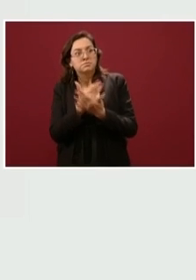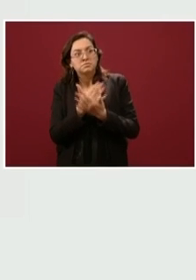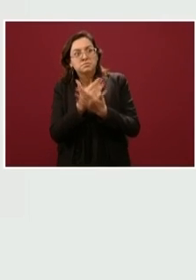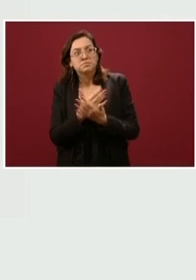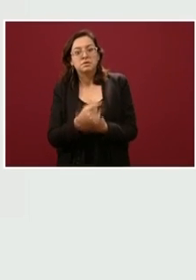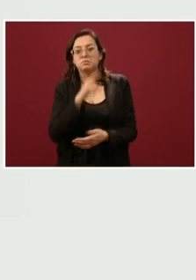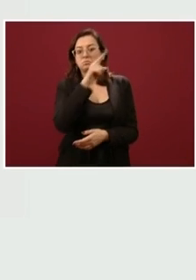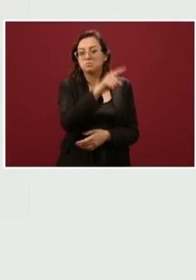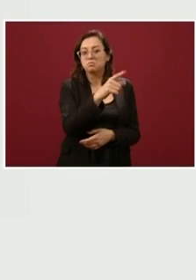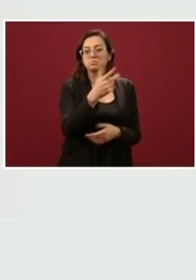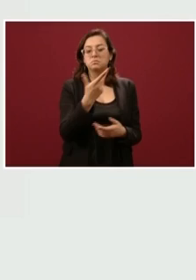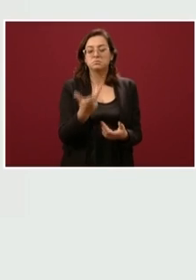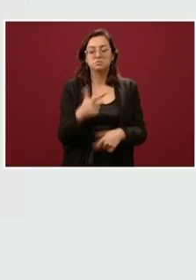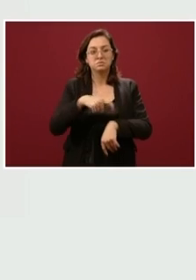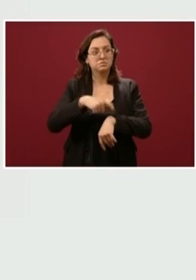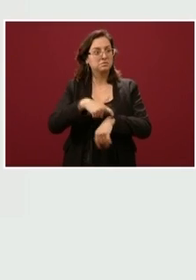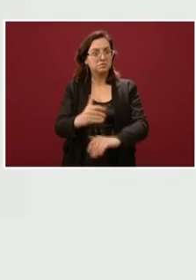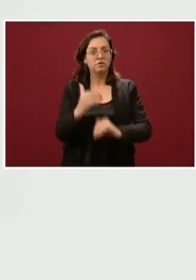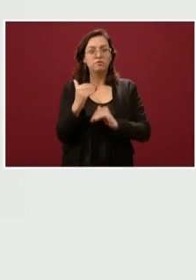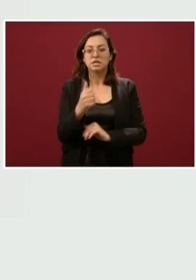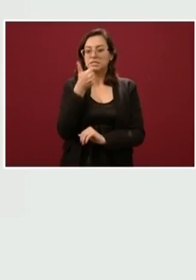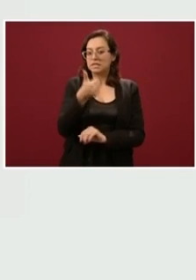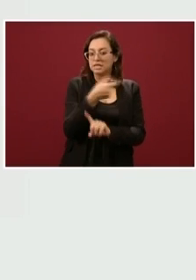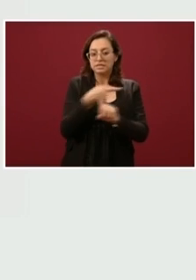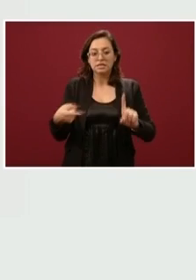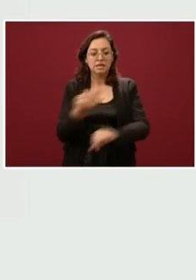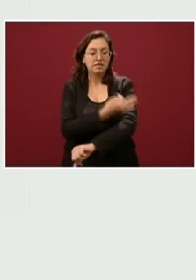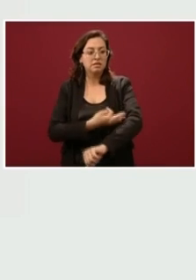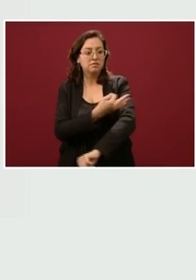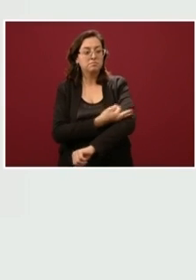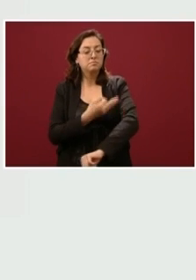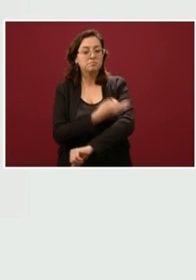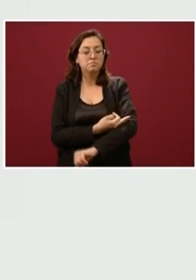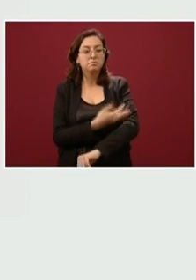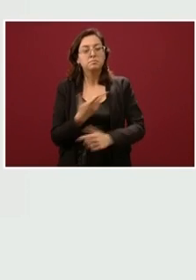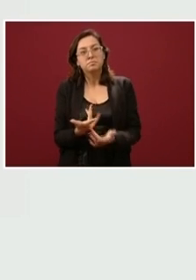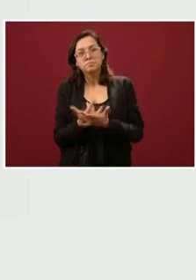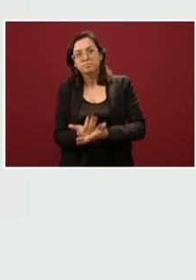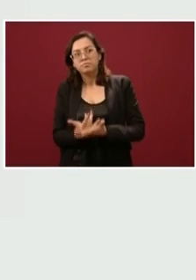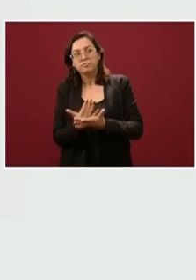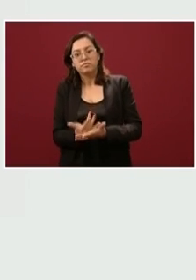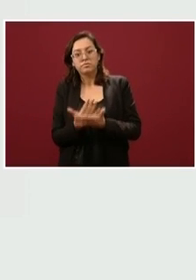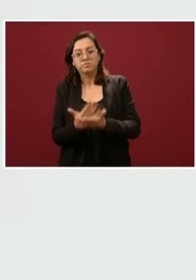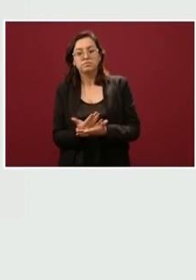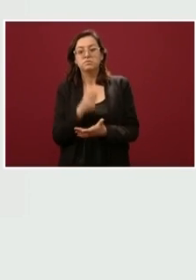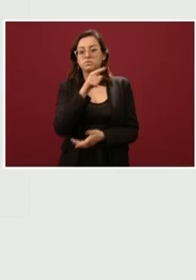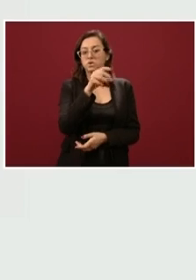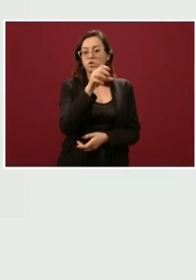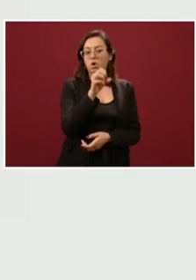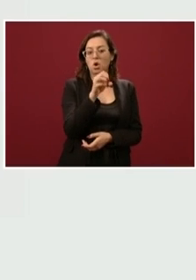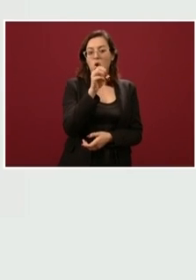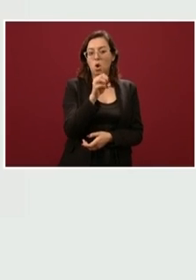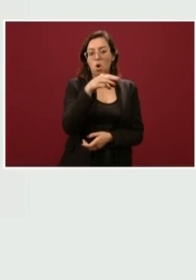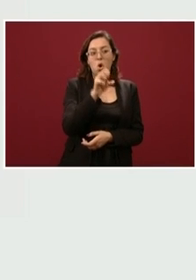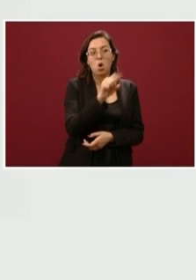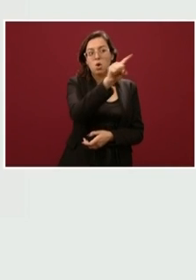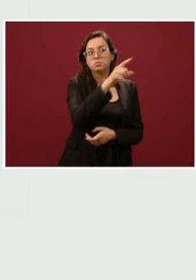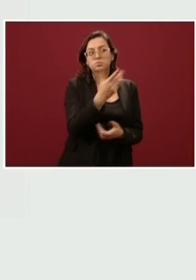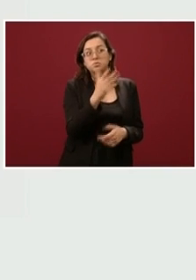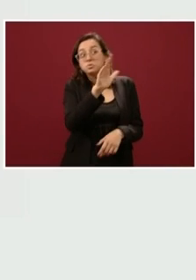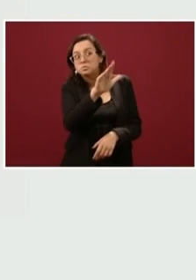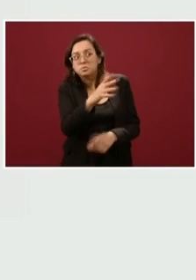pasamos como hora límite los productos a la producción para poder tenerlos en su pantalla. Bueno, hasta las 6:30 de la tarde, el día de hoy, la